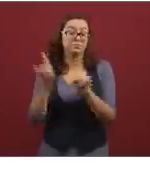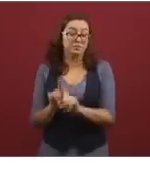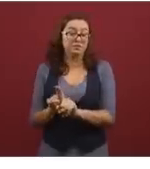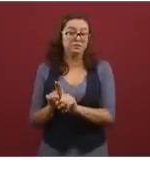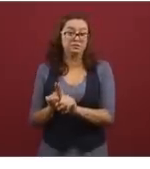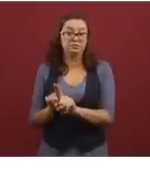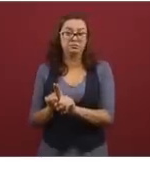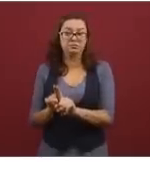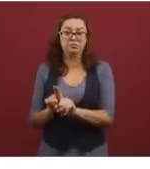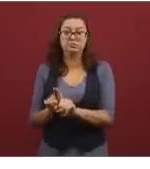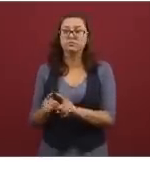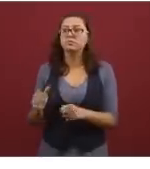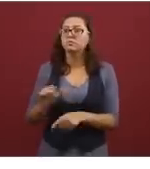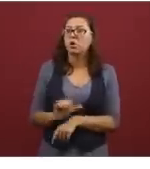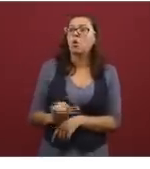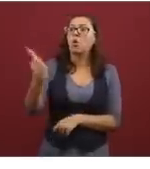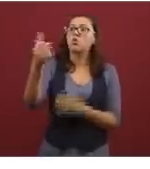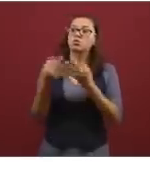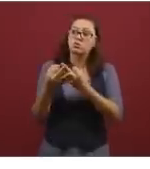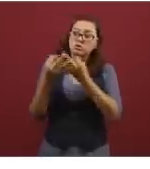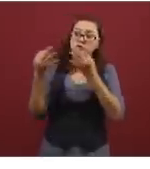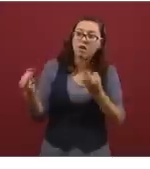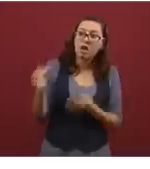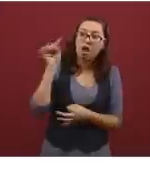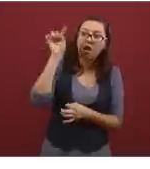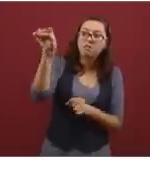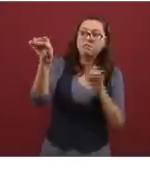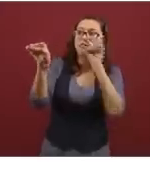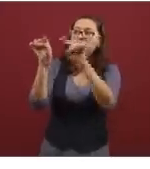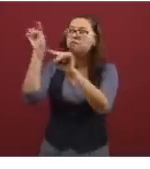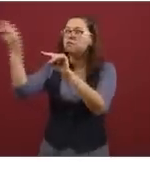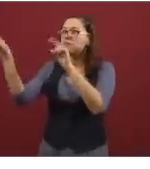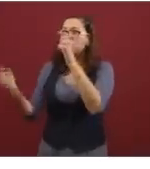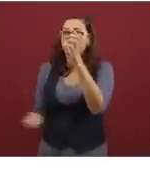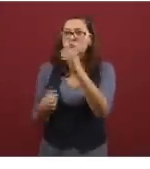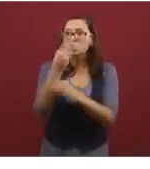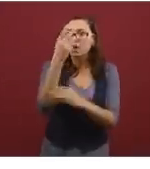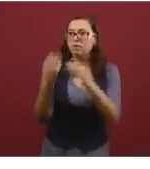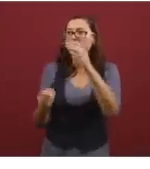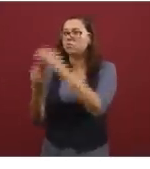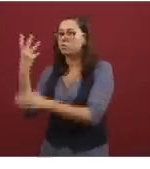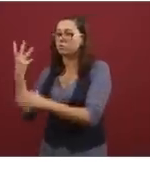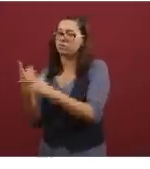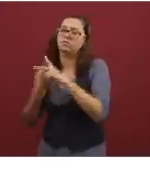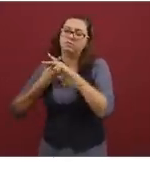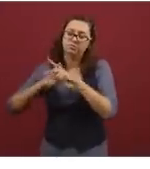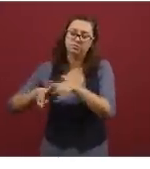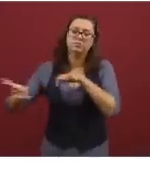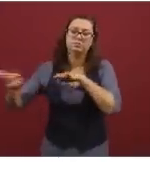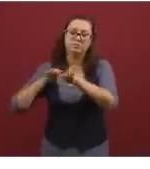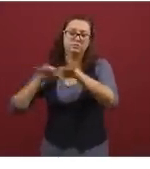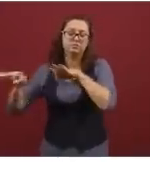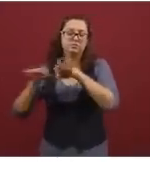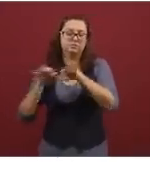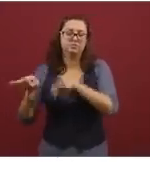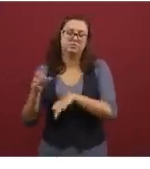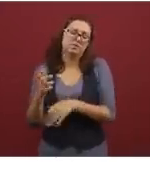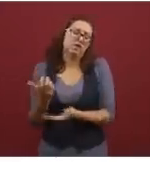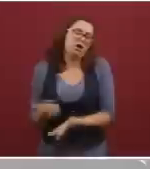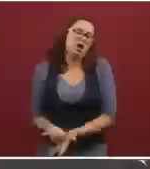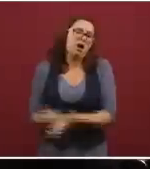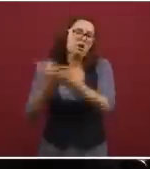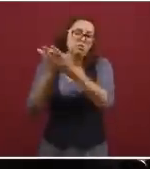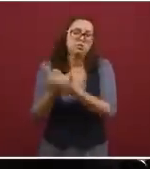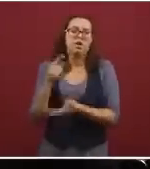de nuevos campos terrestres. Eso fue lo que, de alguna manera, evitó que siguiera cayendo la